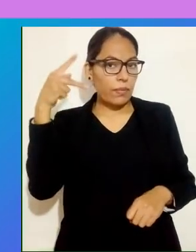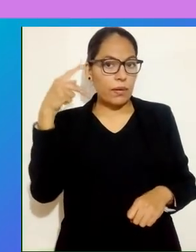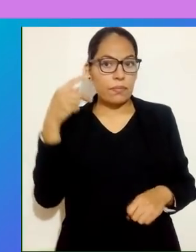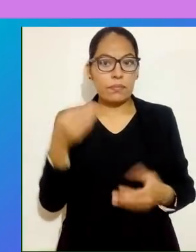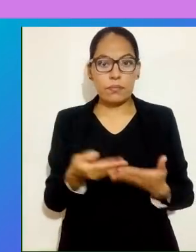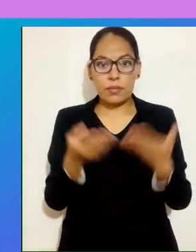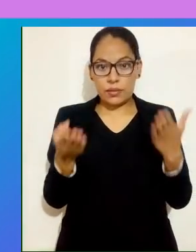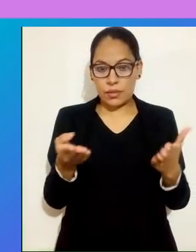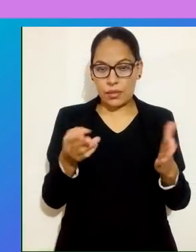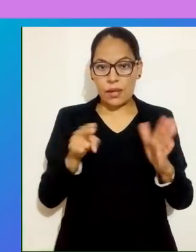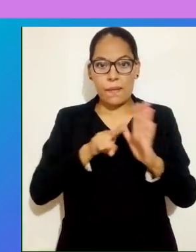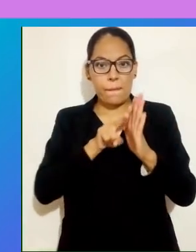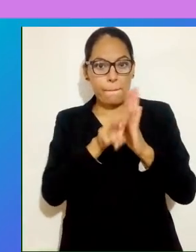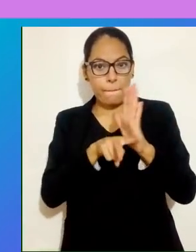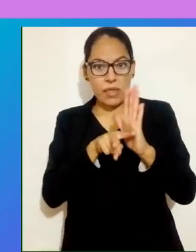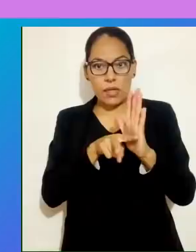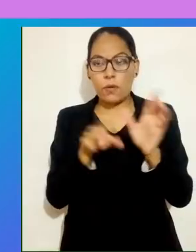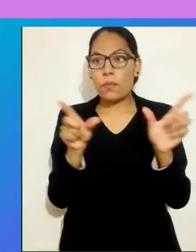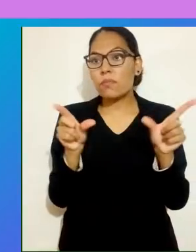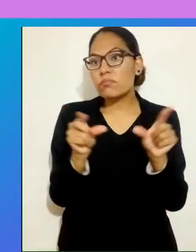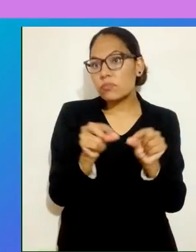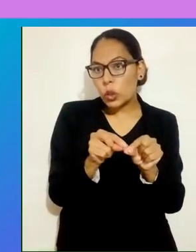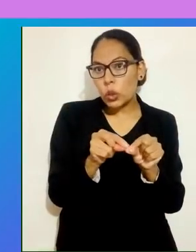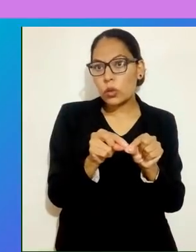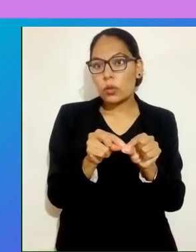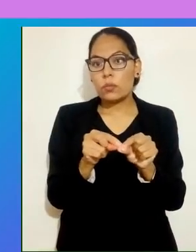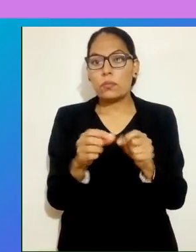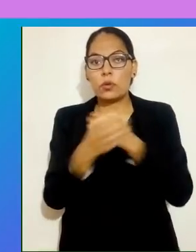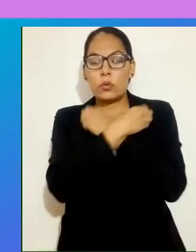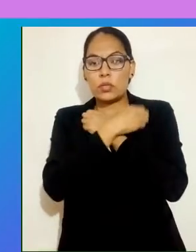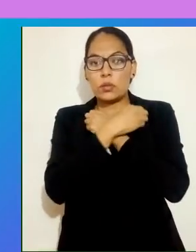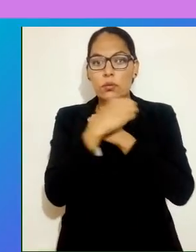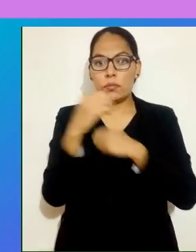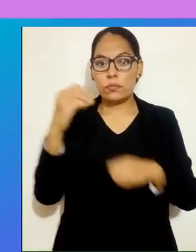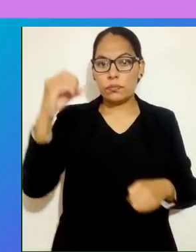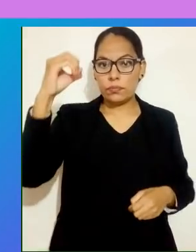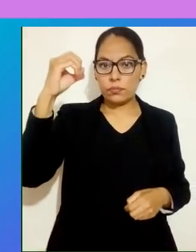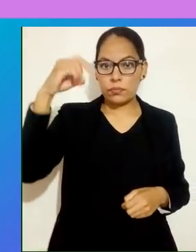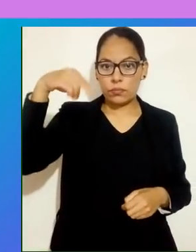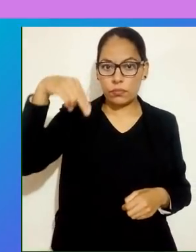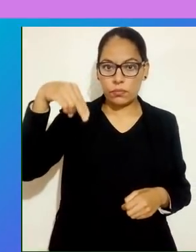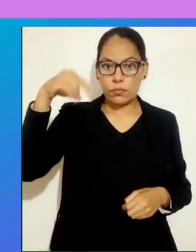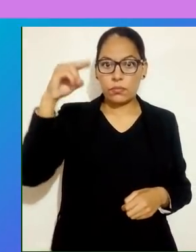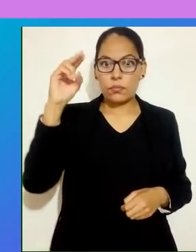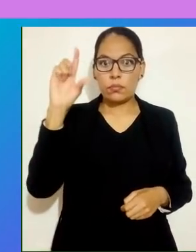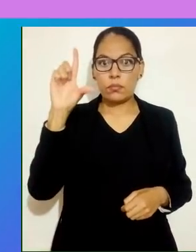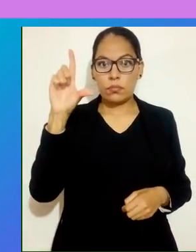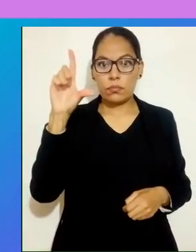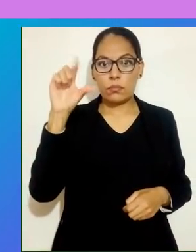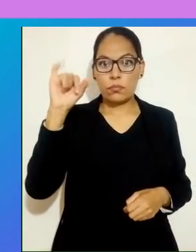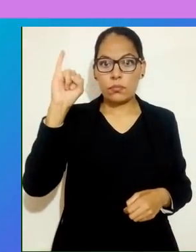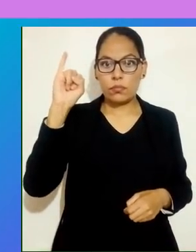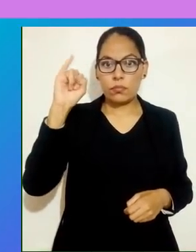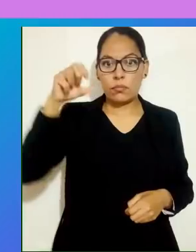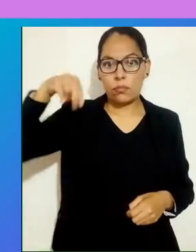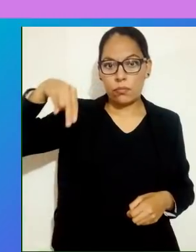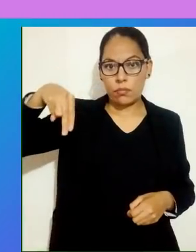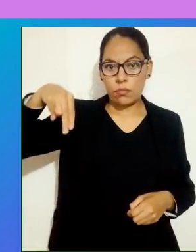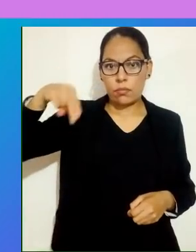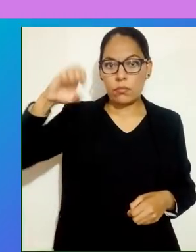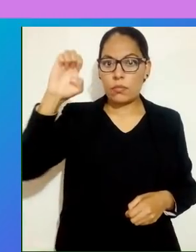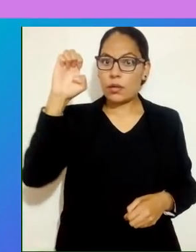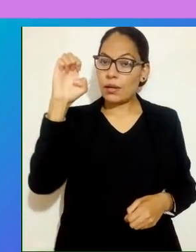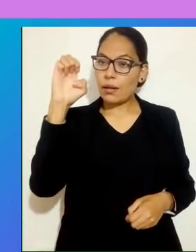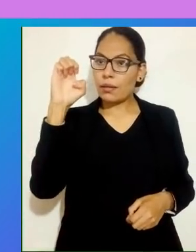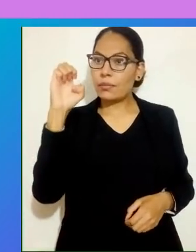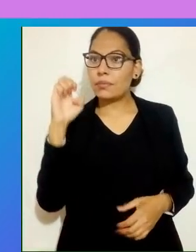modalidad. Muchos hemos escuchado sobre las bondades de la tecnología, pero sinceramente, pocos eran